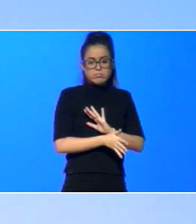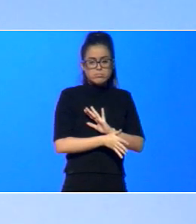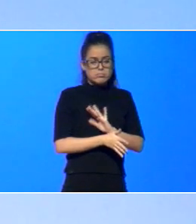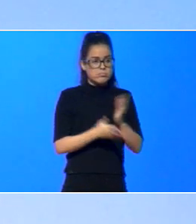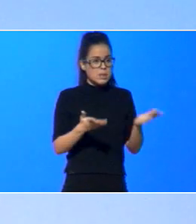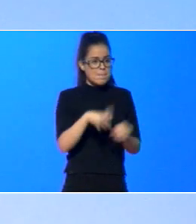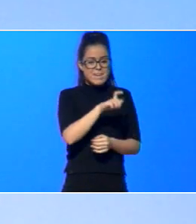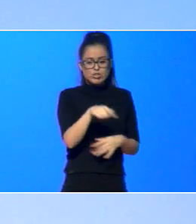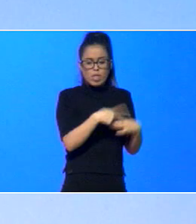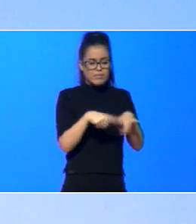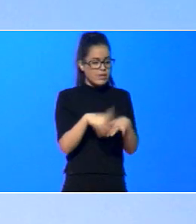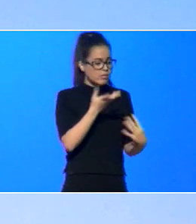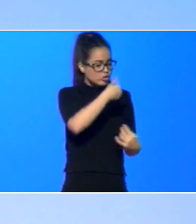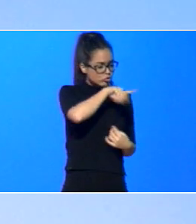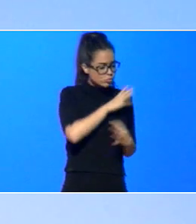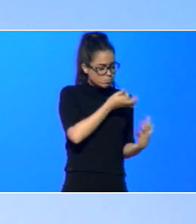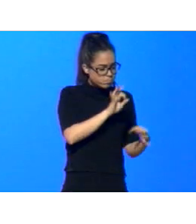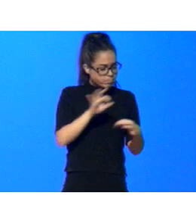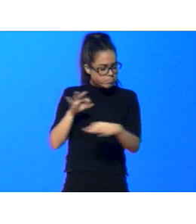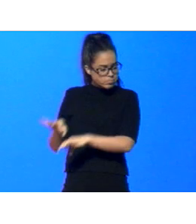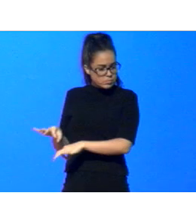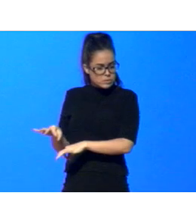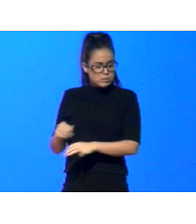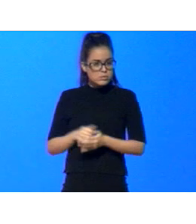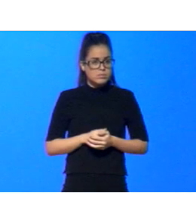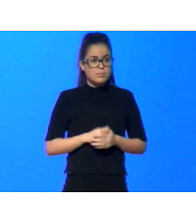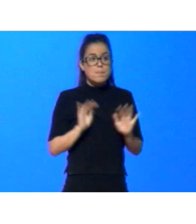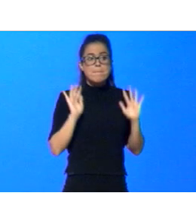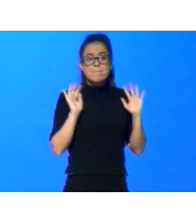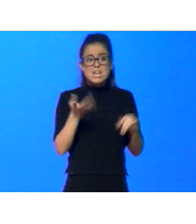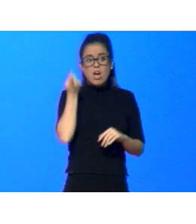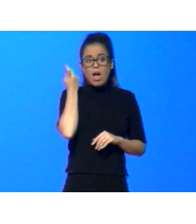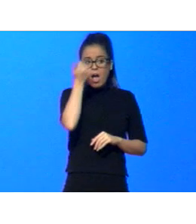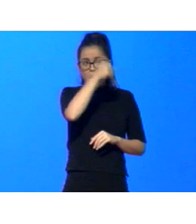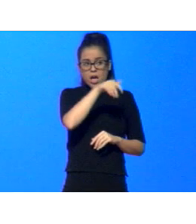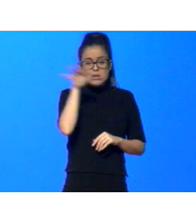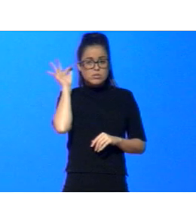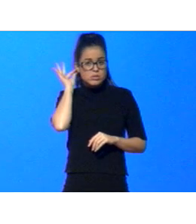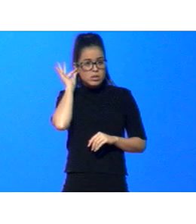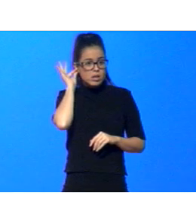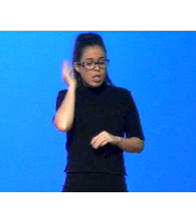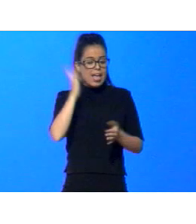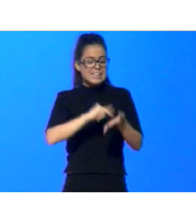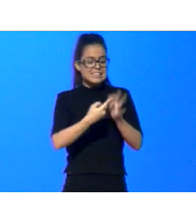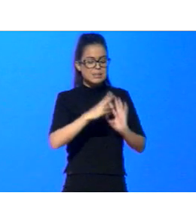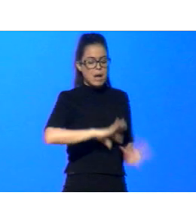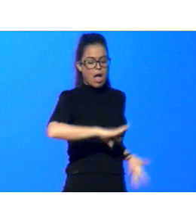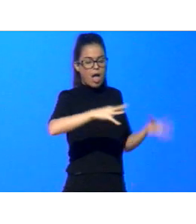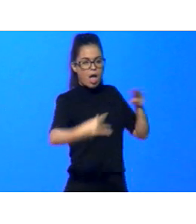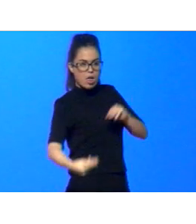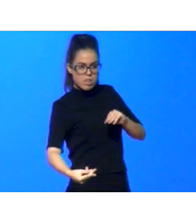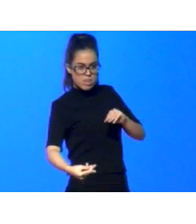las diferentes personas lo que hacen es que los alumnos y las alumnas se adapten al sistema frente a